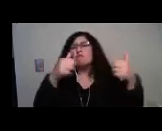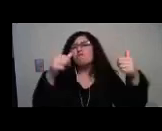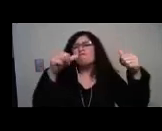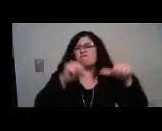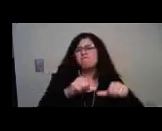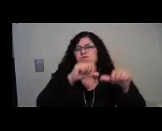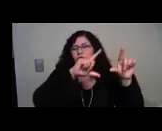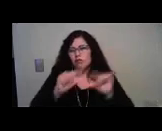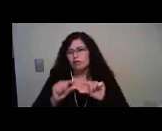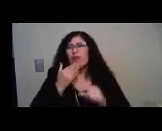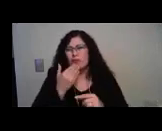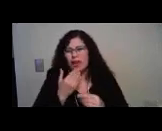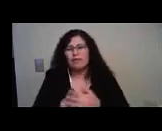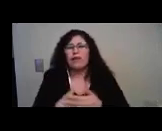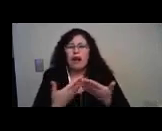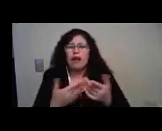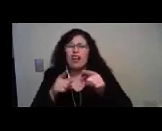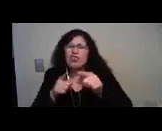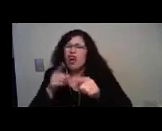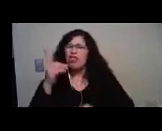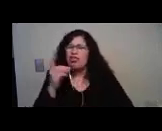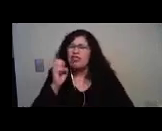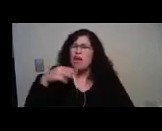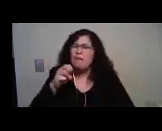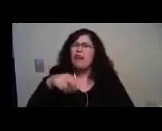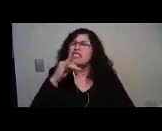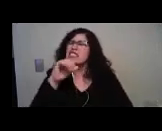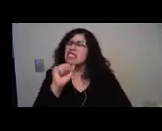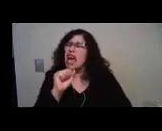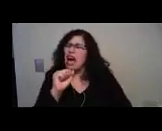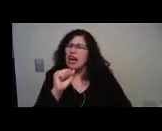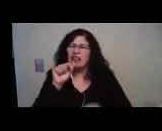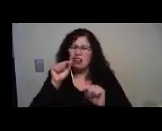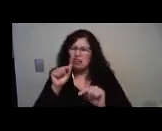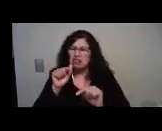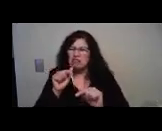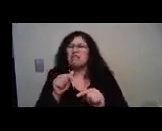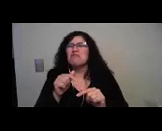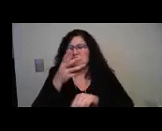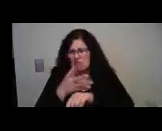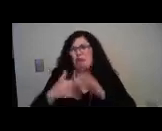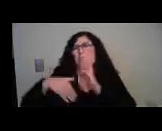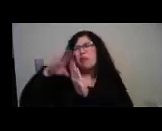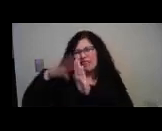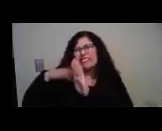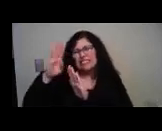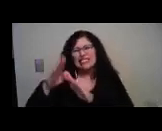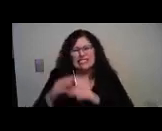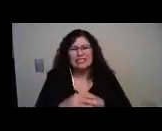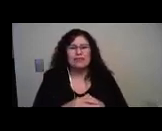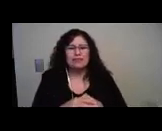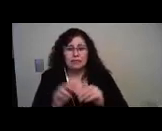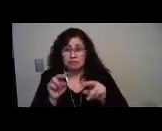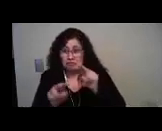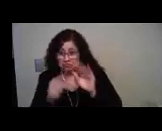asocian mucho a demencias de tipo vasculares, ¿ya? Especialmente lo que estoy demostrando en las